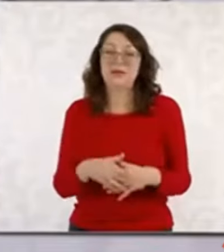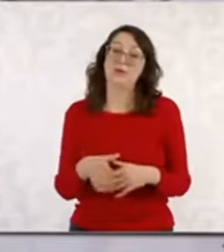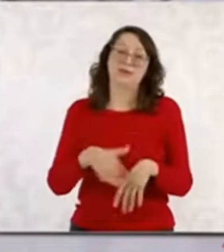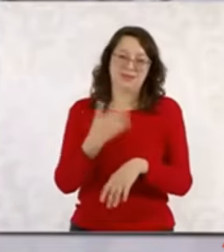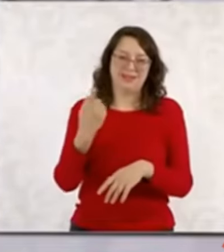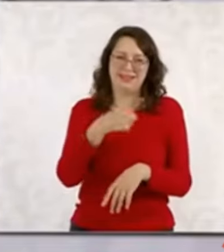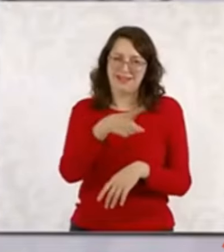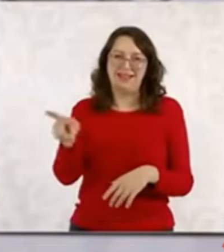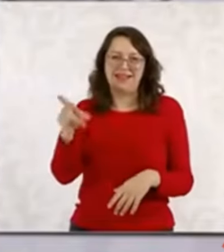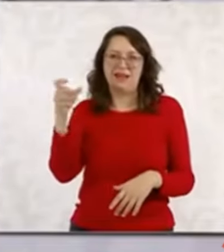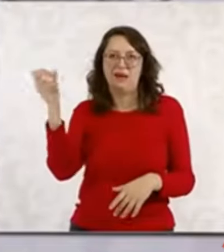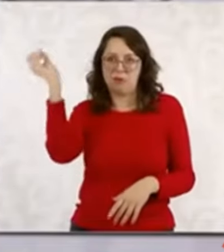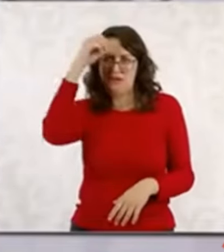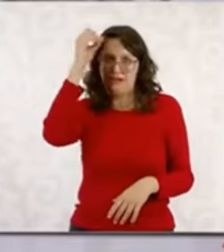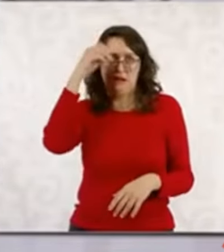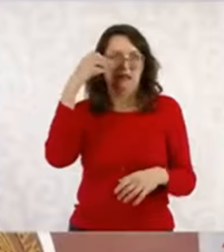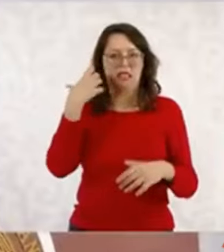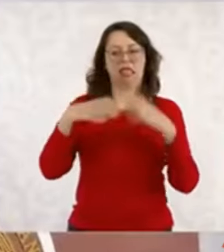adicional. Segundo,